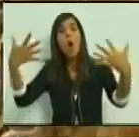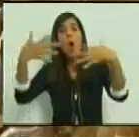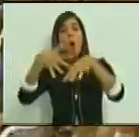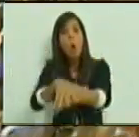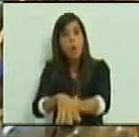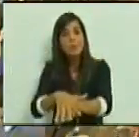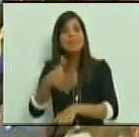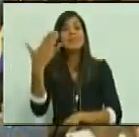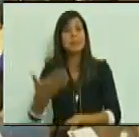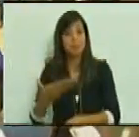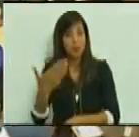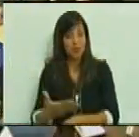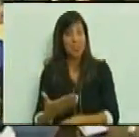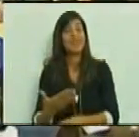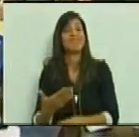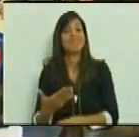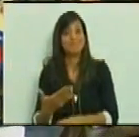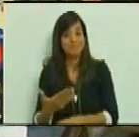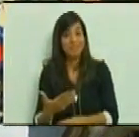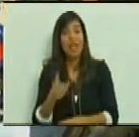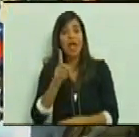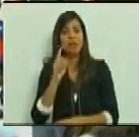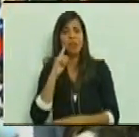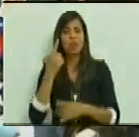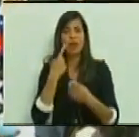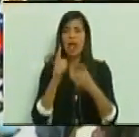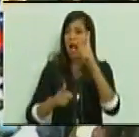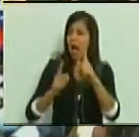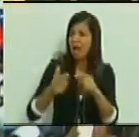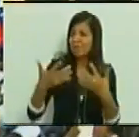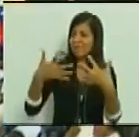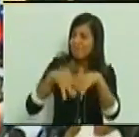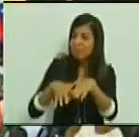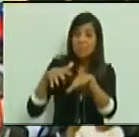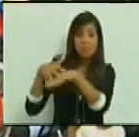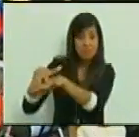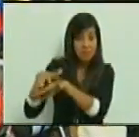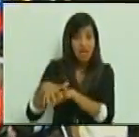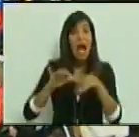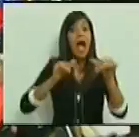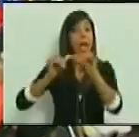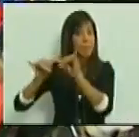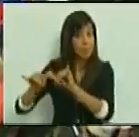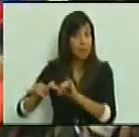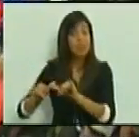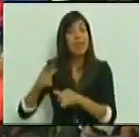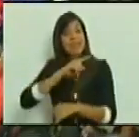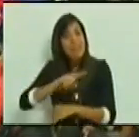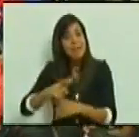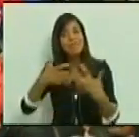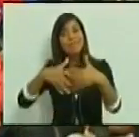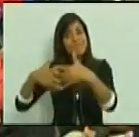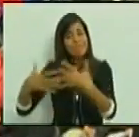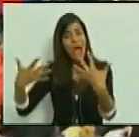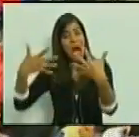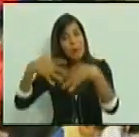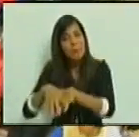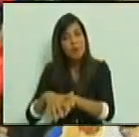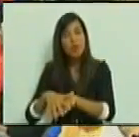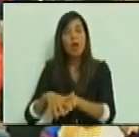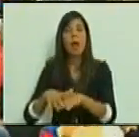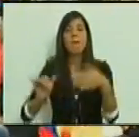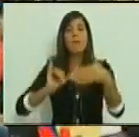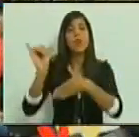el carácter independiente, la cualidad interdependiente. Y nosotros en algún momento de la historia de nuestro proyecto